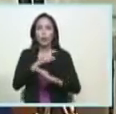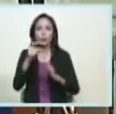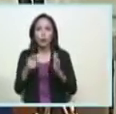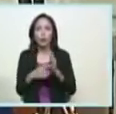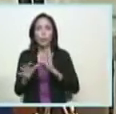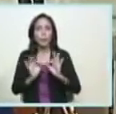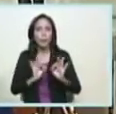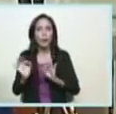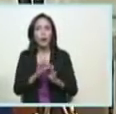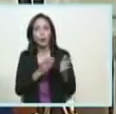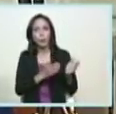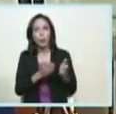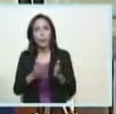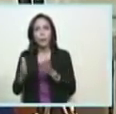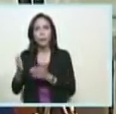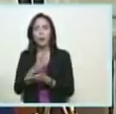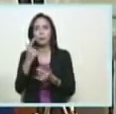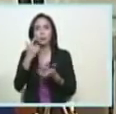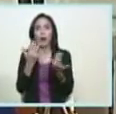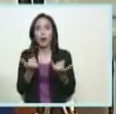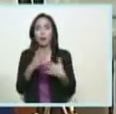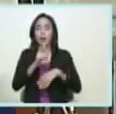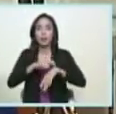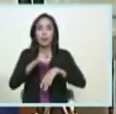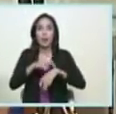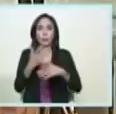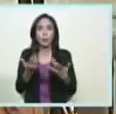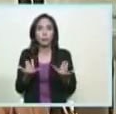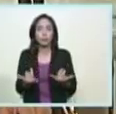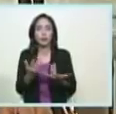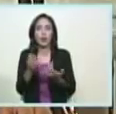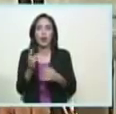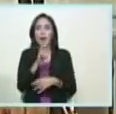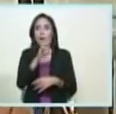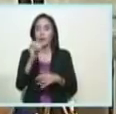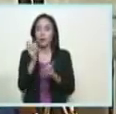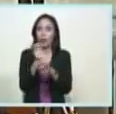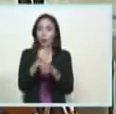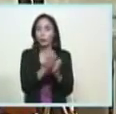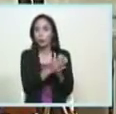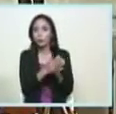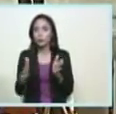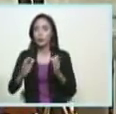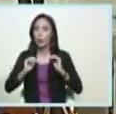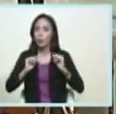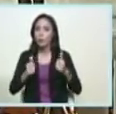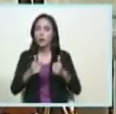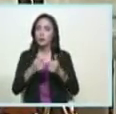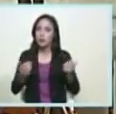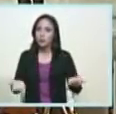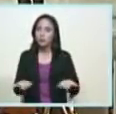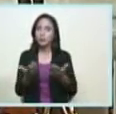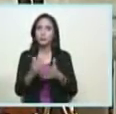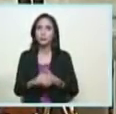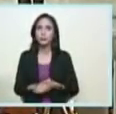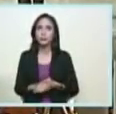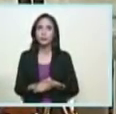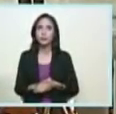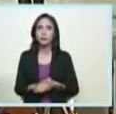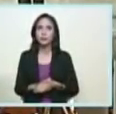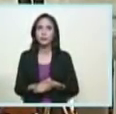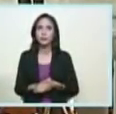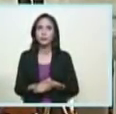preparando y que va a tener un momento estelar a partir del 20 de agosto nos va a